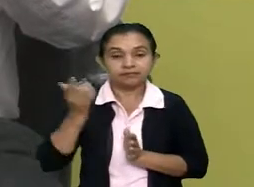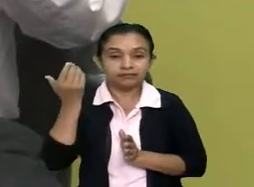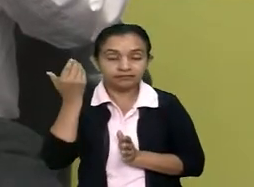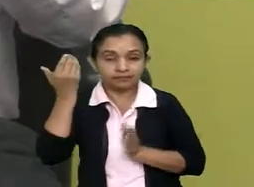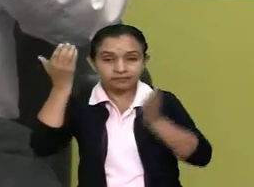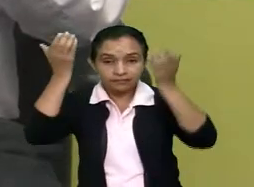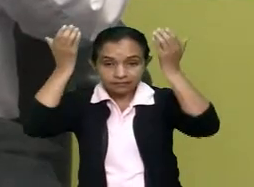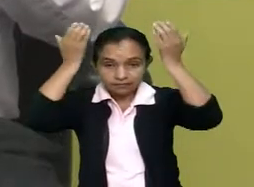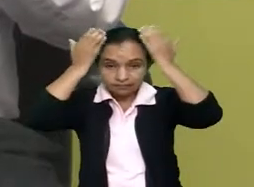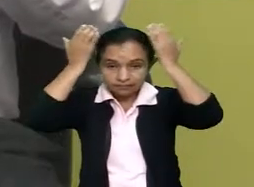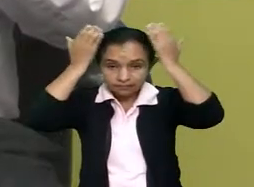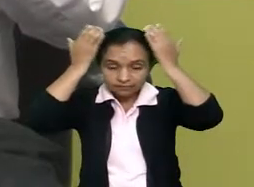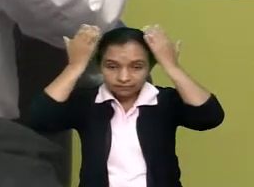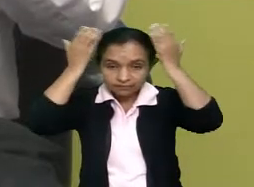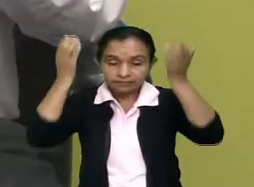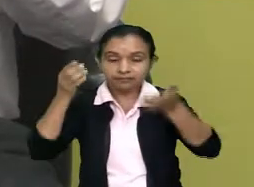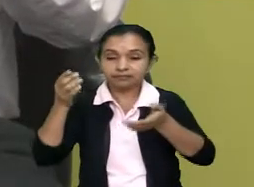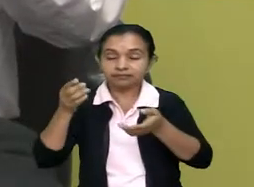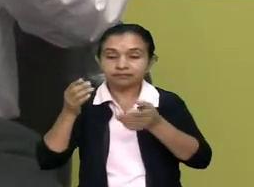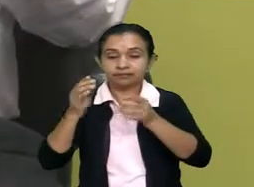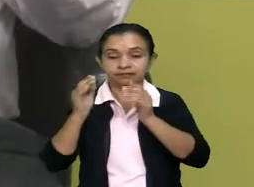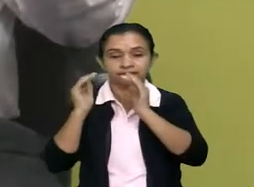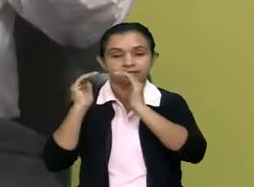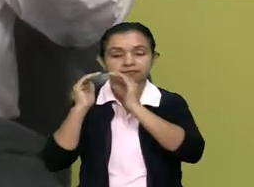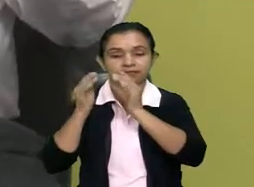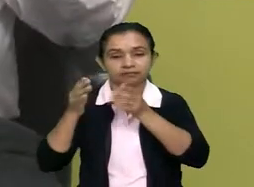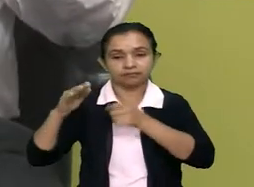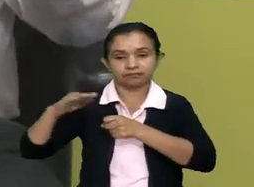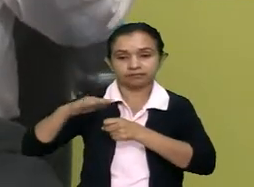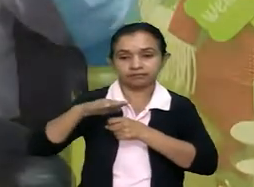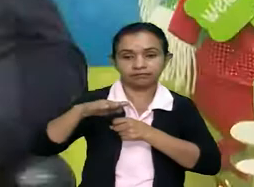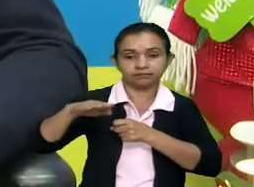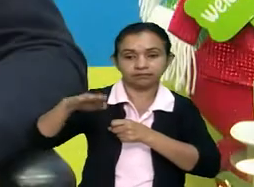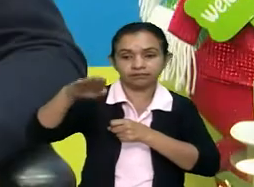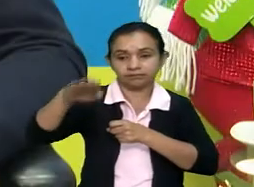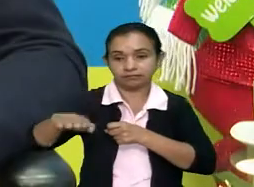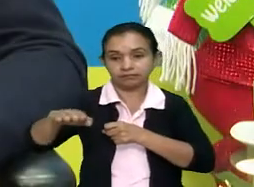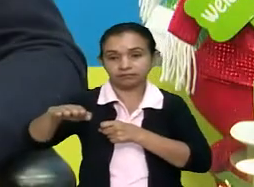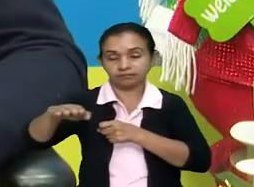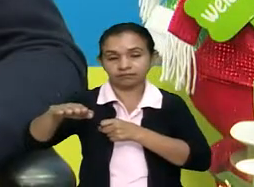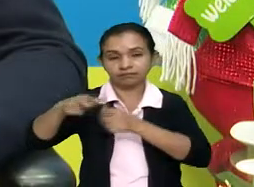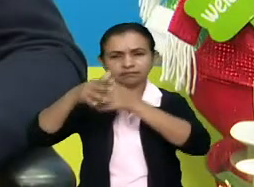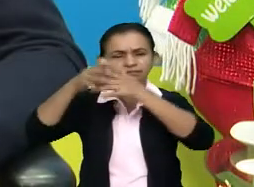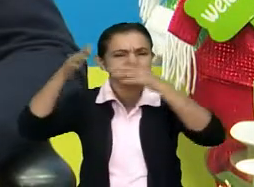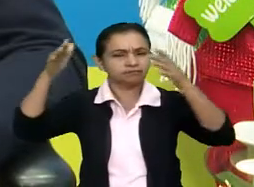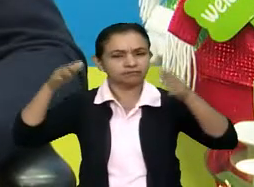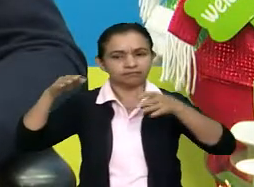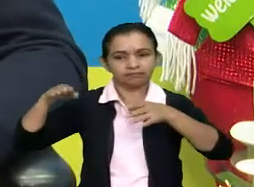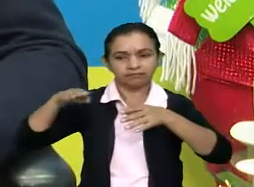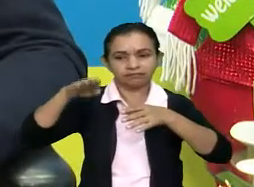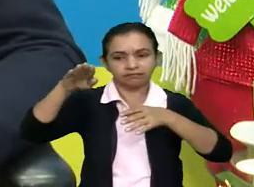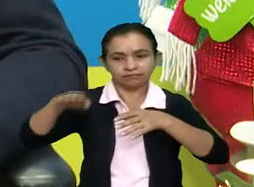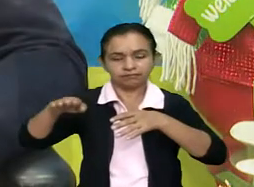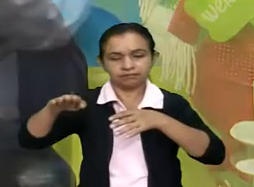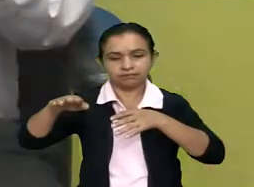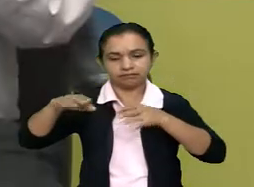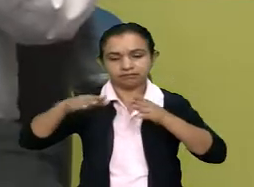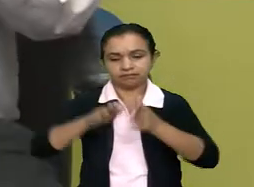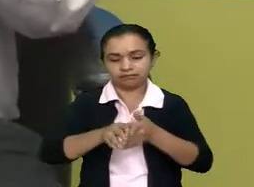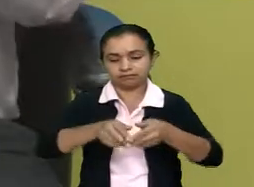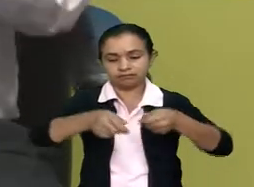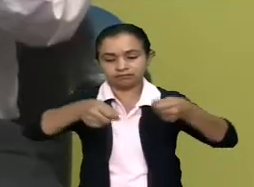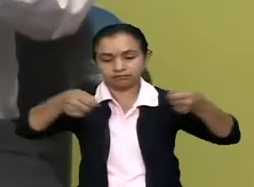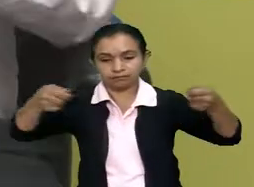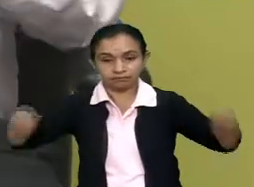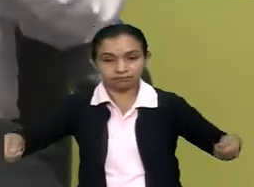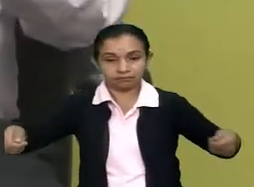que se encarga en las unidades móviles la metodología es ir a los sitios con un vehículo pequeño con camillas plegables